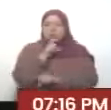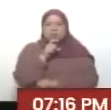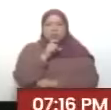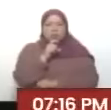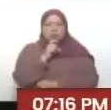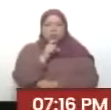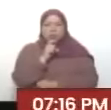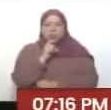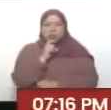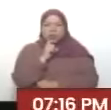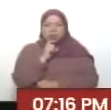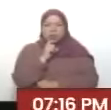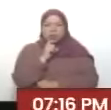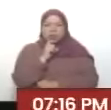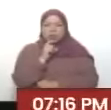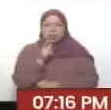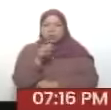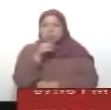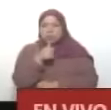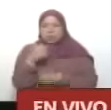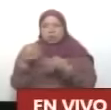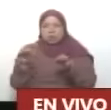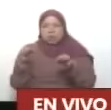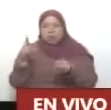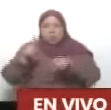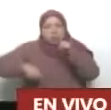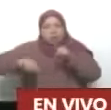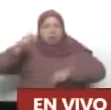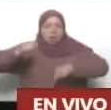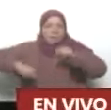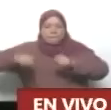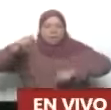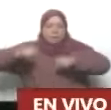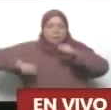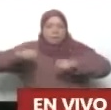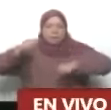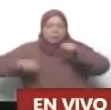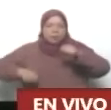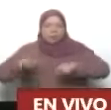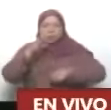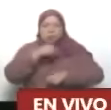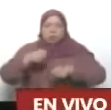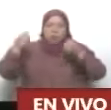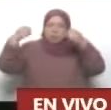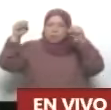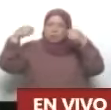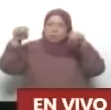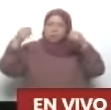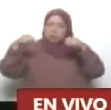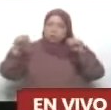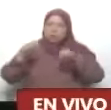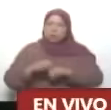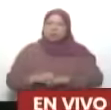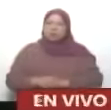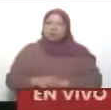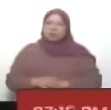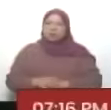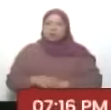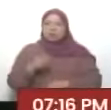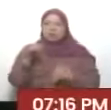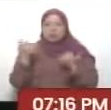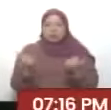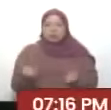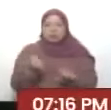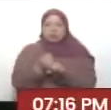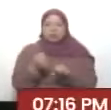Aquí están algunos músicos. Sin haber ensayado, tú poder tocar la percusión, una batería. Quizás una tumbadora es más